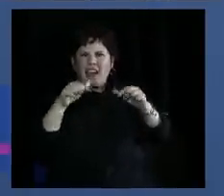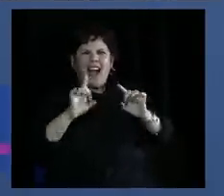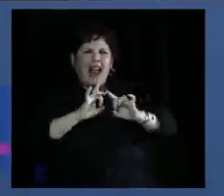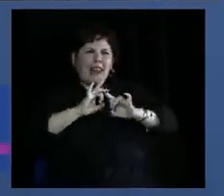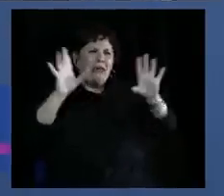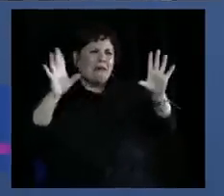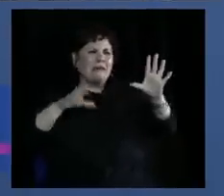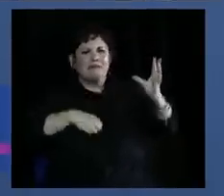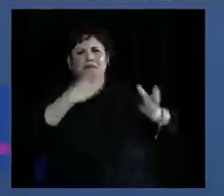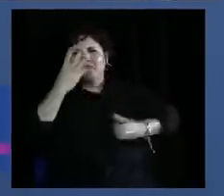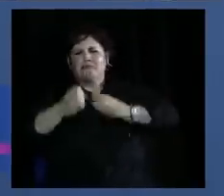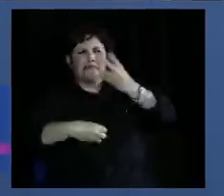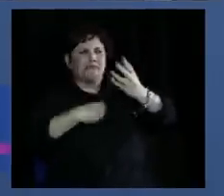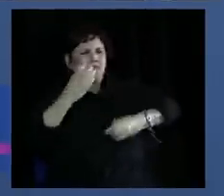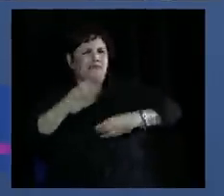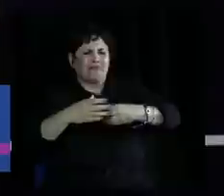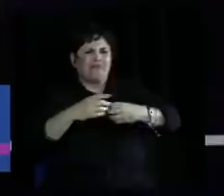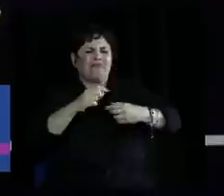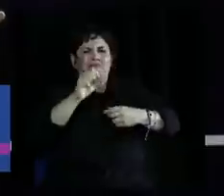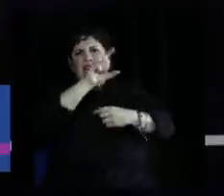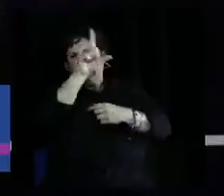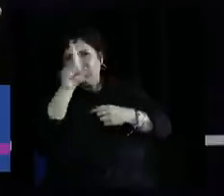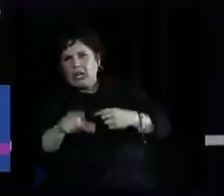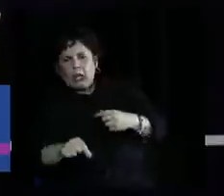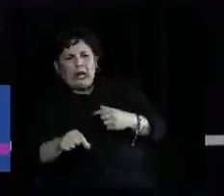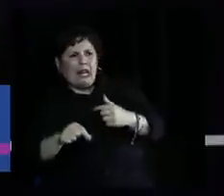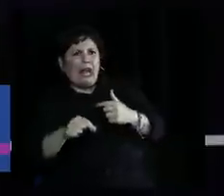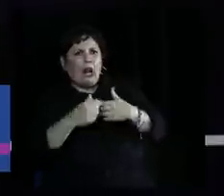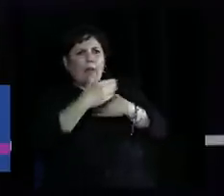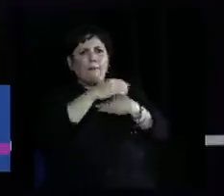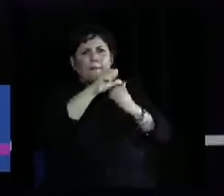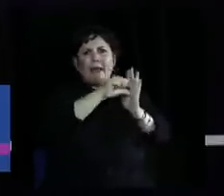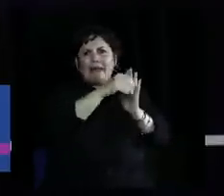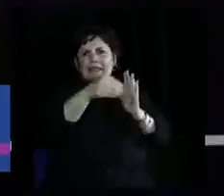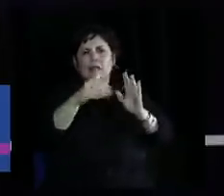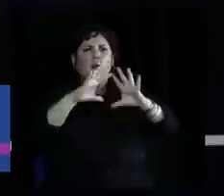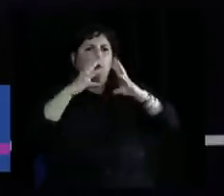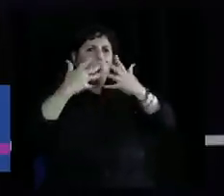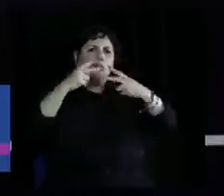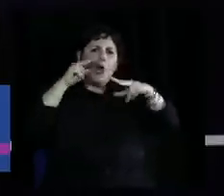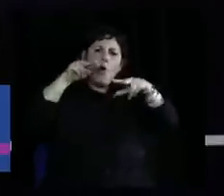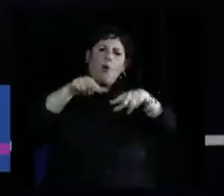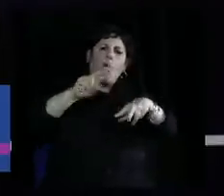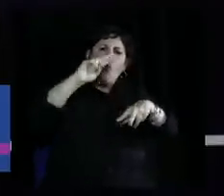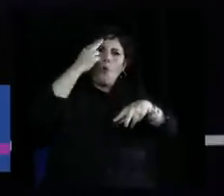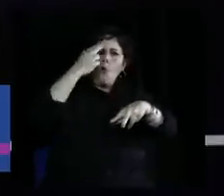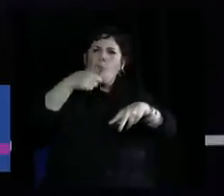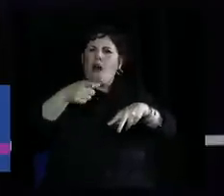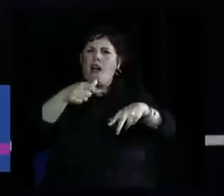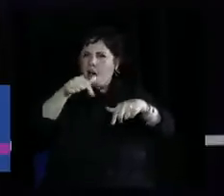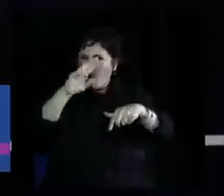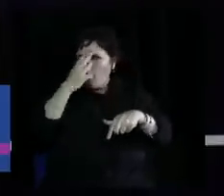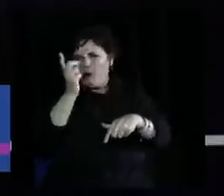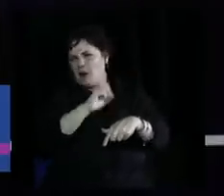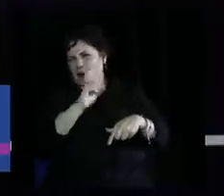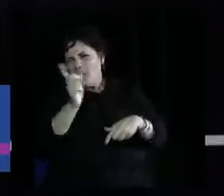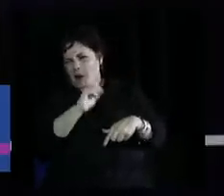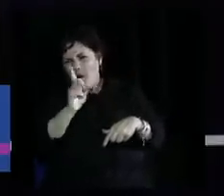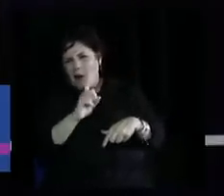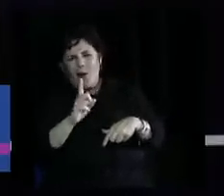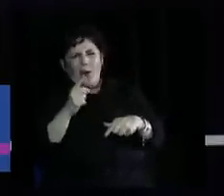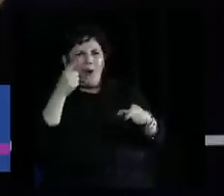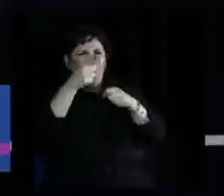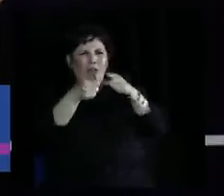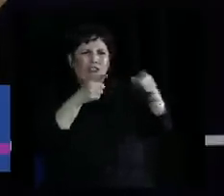expresión a nivel regional, incluso a nivel mundial, como si estas cosas no sucedieran o que no